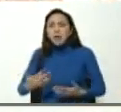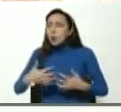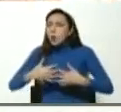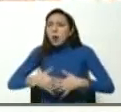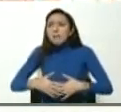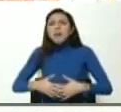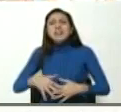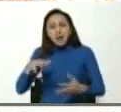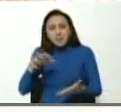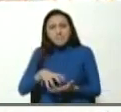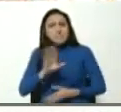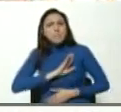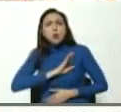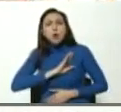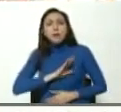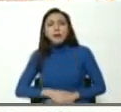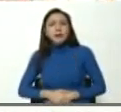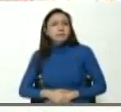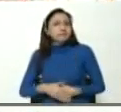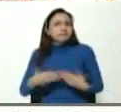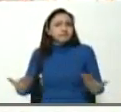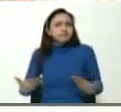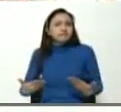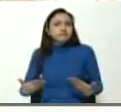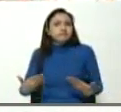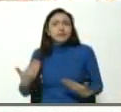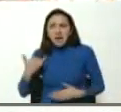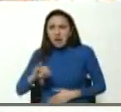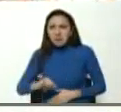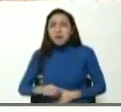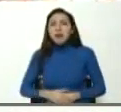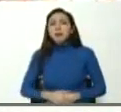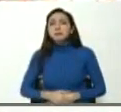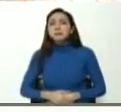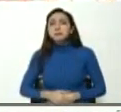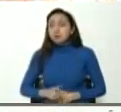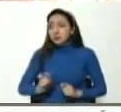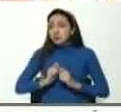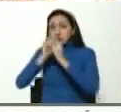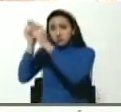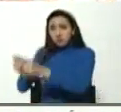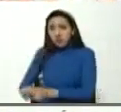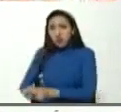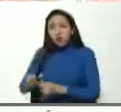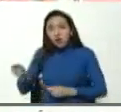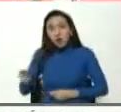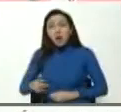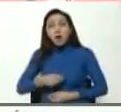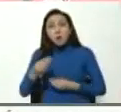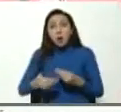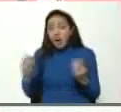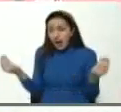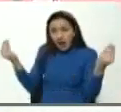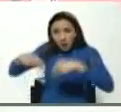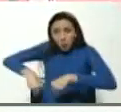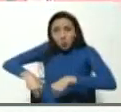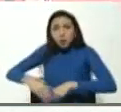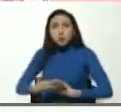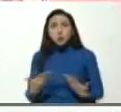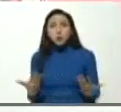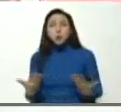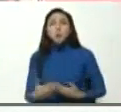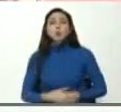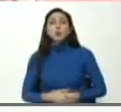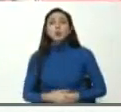oro del estado se le había dado para en concesión en